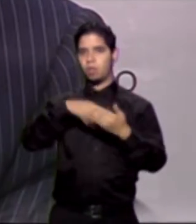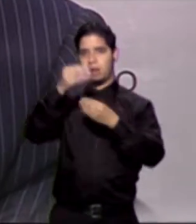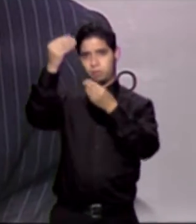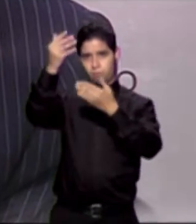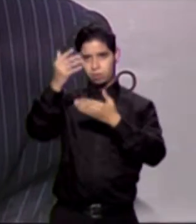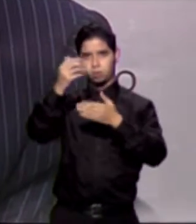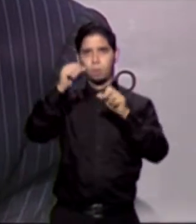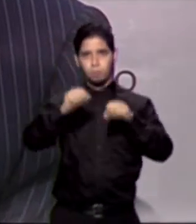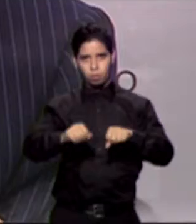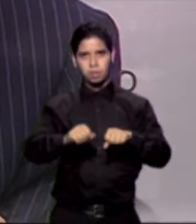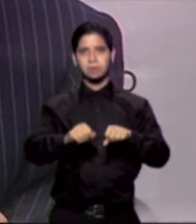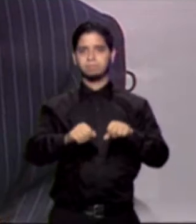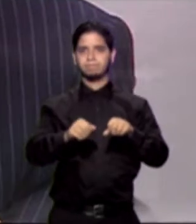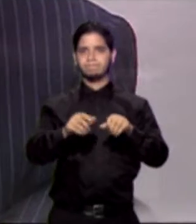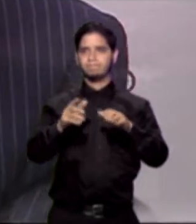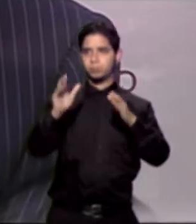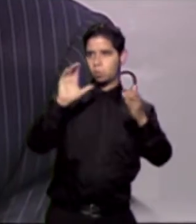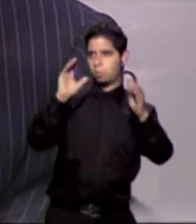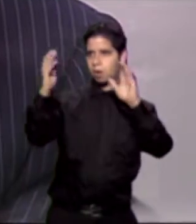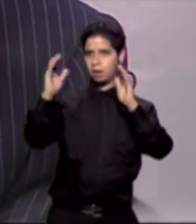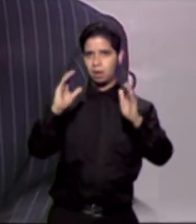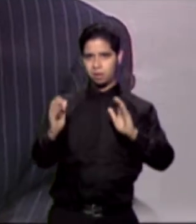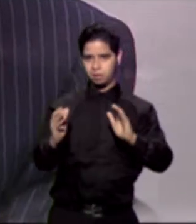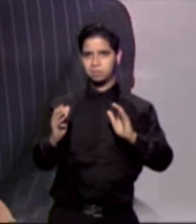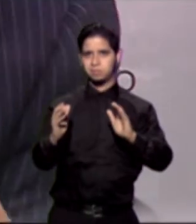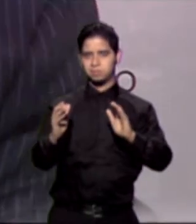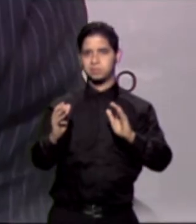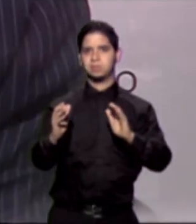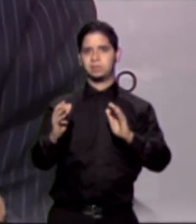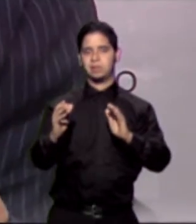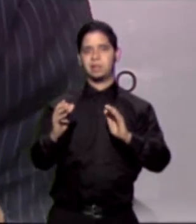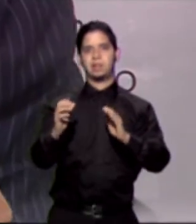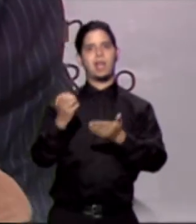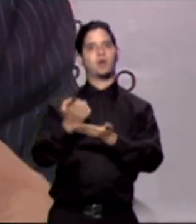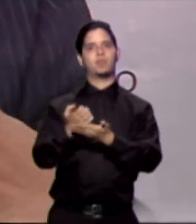dimensiones que tenemos que medir, ¿verdad?, en la economía del visitante en